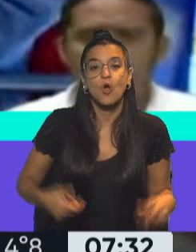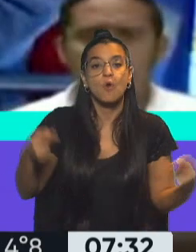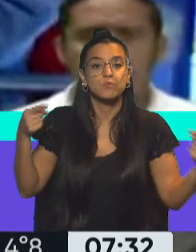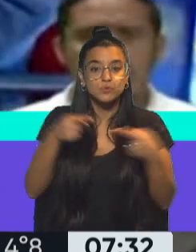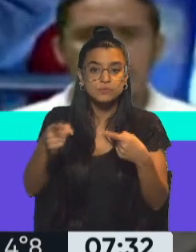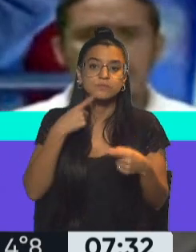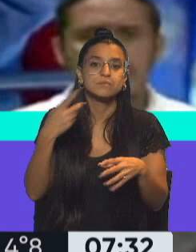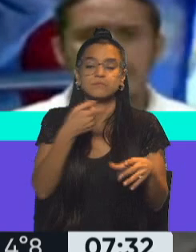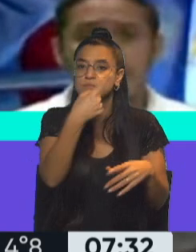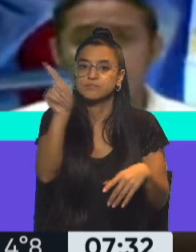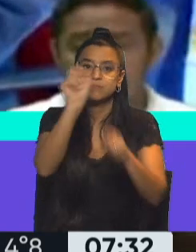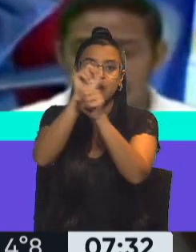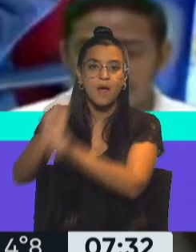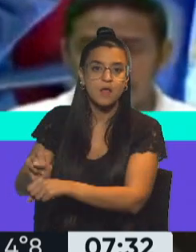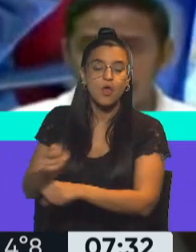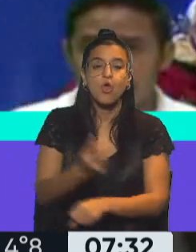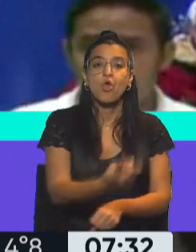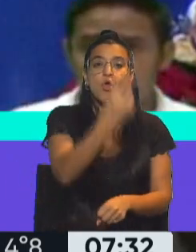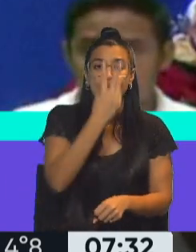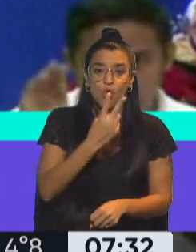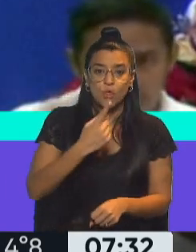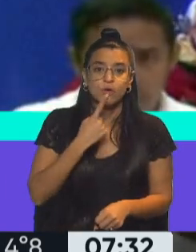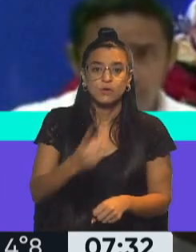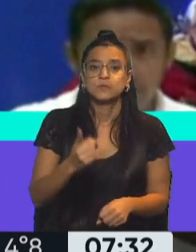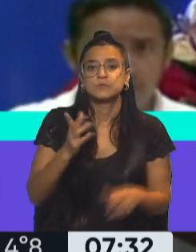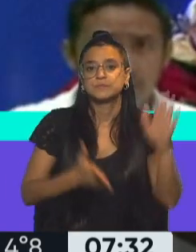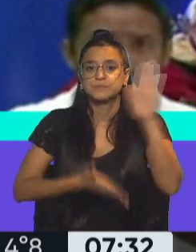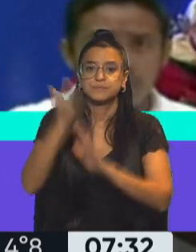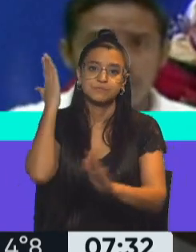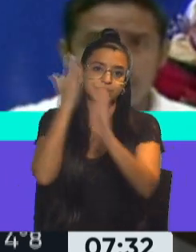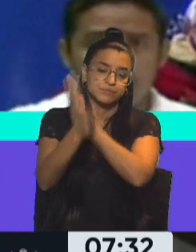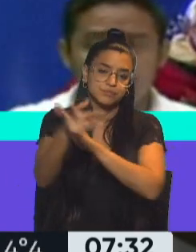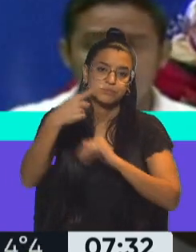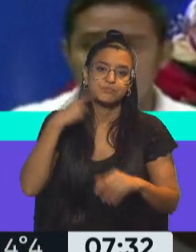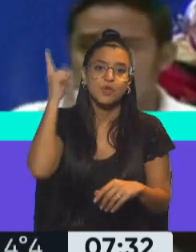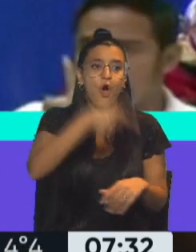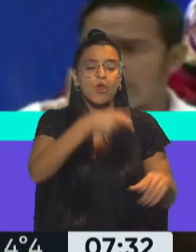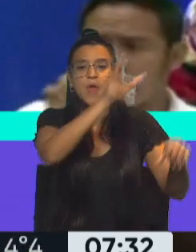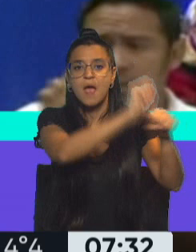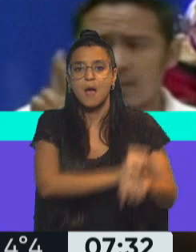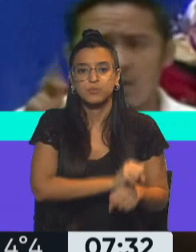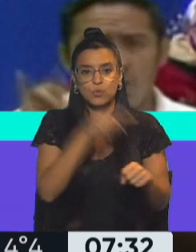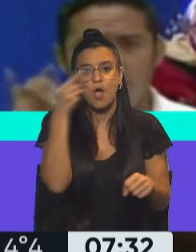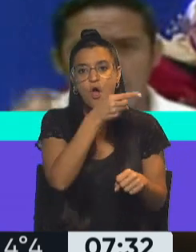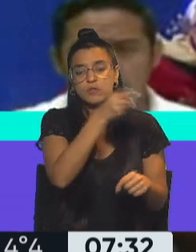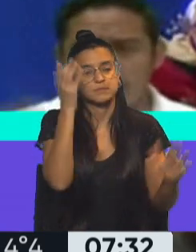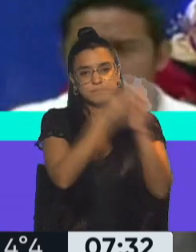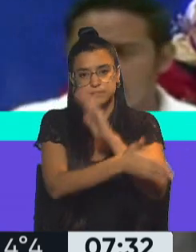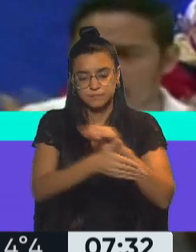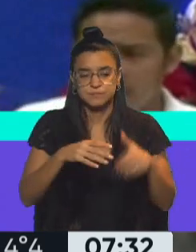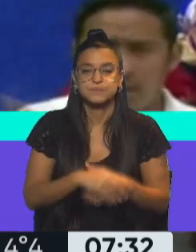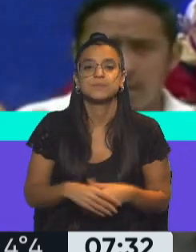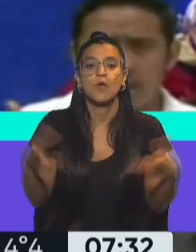fueron encarcelados y 2 optaron por el exilio tras conocer órdenes de captura en su contra. Como